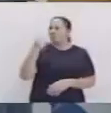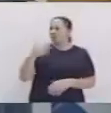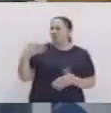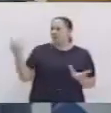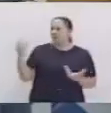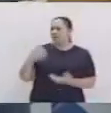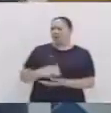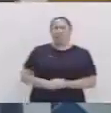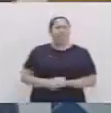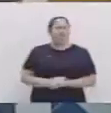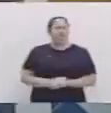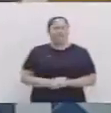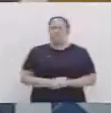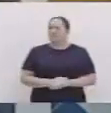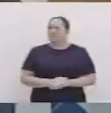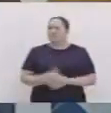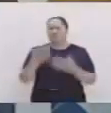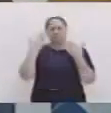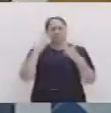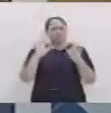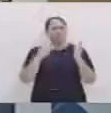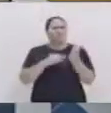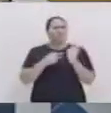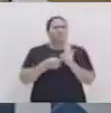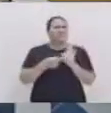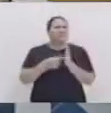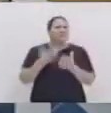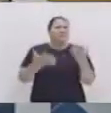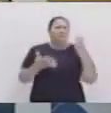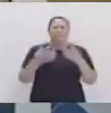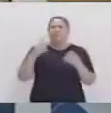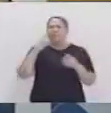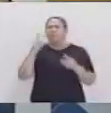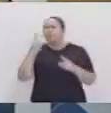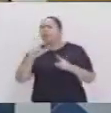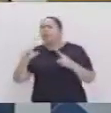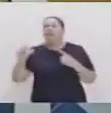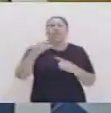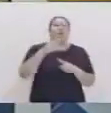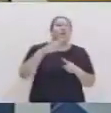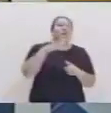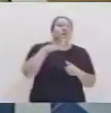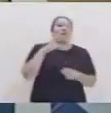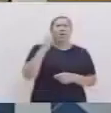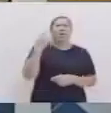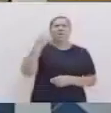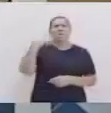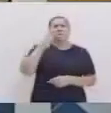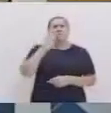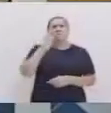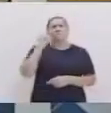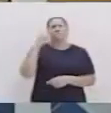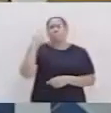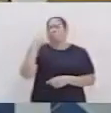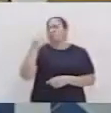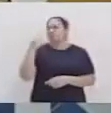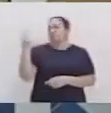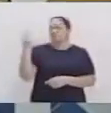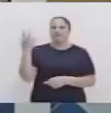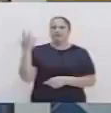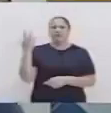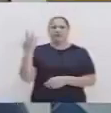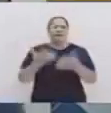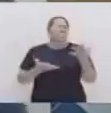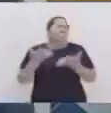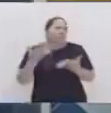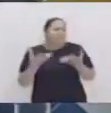Esboza. Esboza exactamente no sé el significado, pero podemos ver el contexto. Por ejemplo, dice, cuando su compañero esboza un paso. Podría